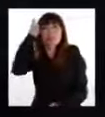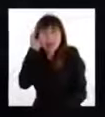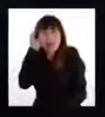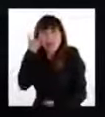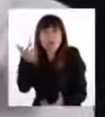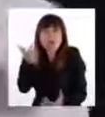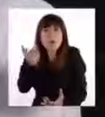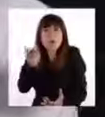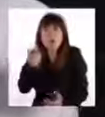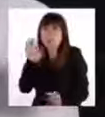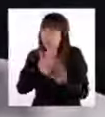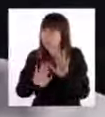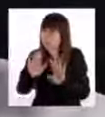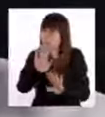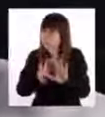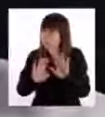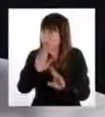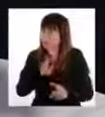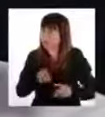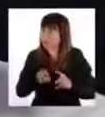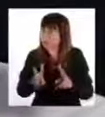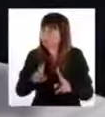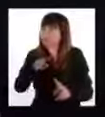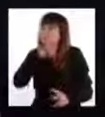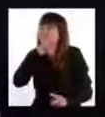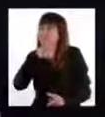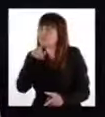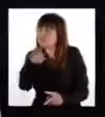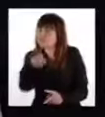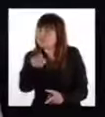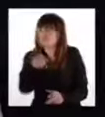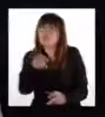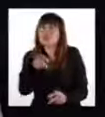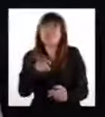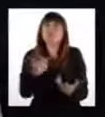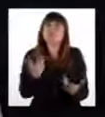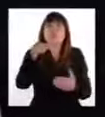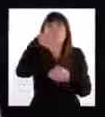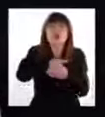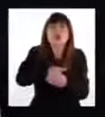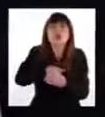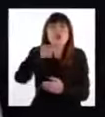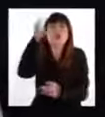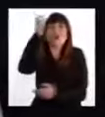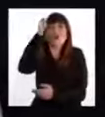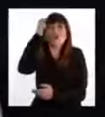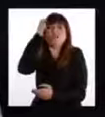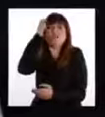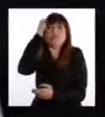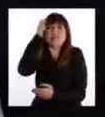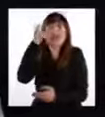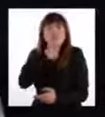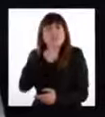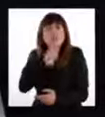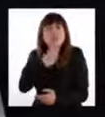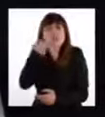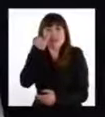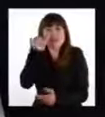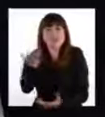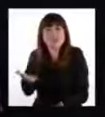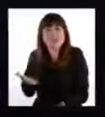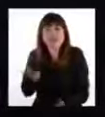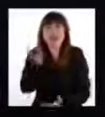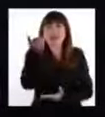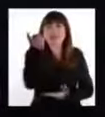lo que queremos cuidado no te dejes utilizar tu voto es en conciencia es votar por lo que te gusta por lo que te